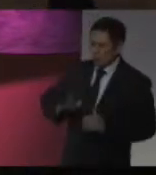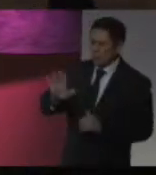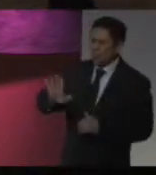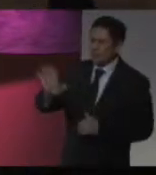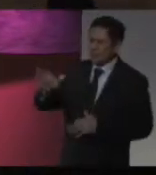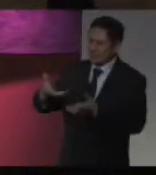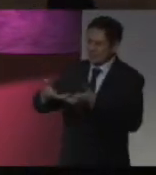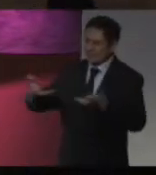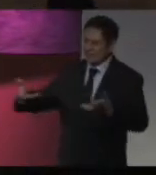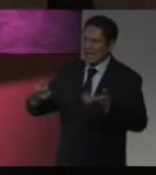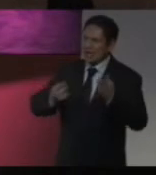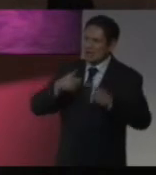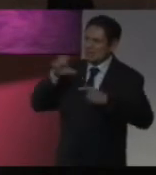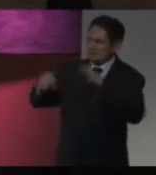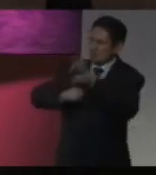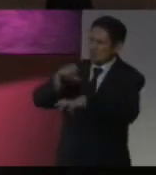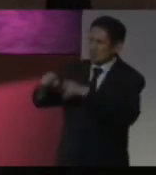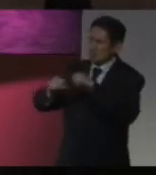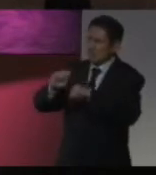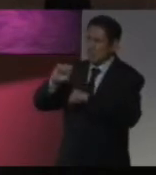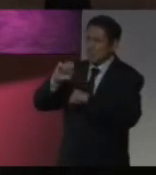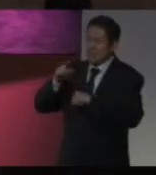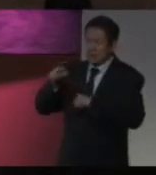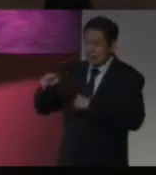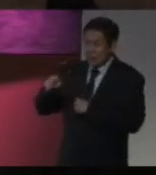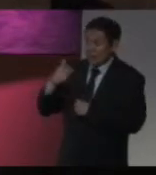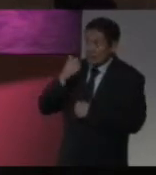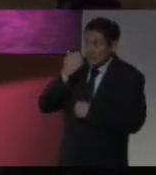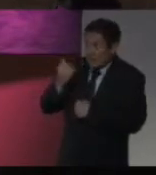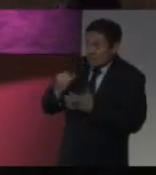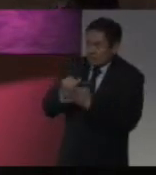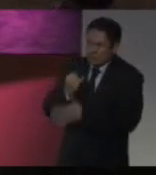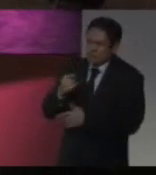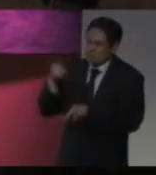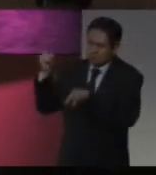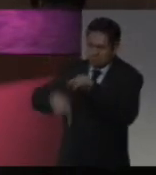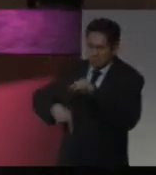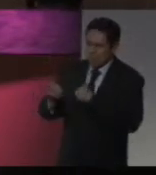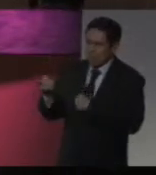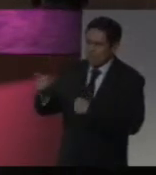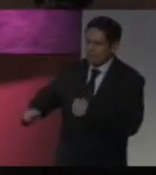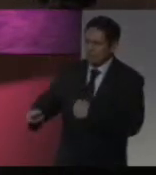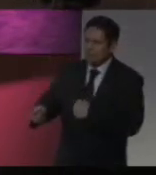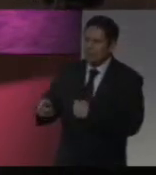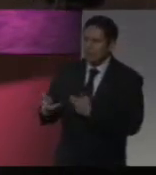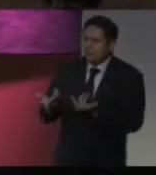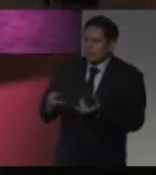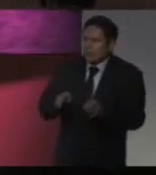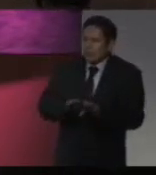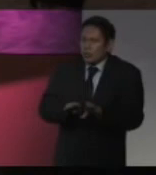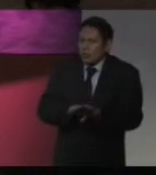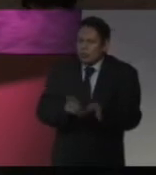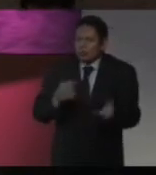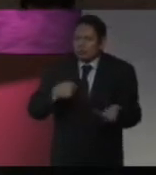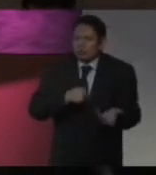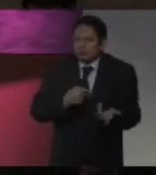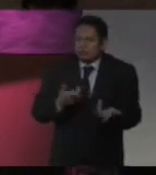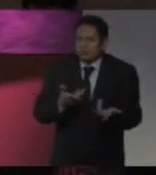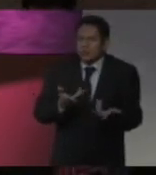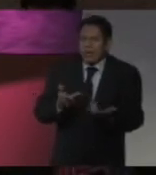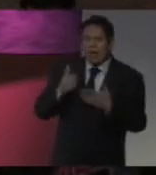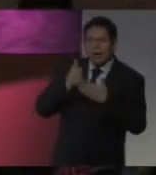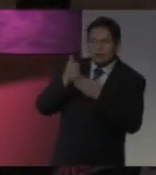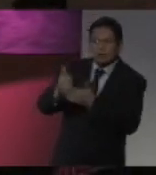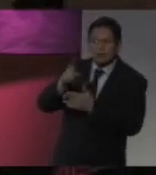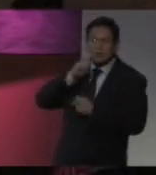voluntad. Mi pregunta es, ¿cómo es esta problemática de hacer consciente tanto a mujeres